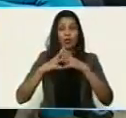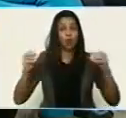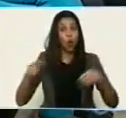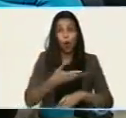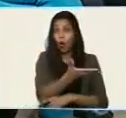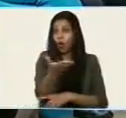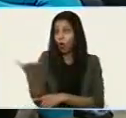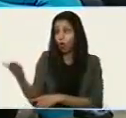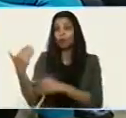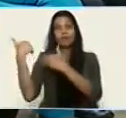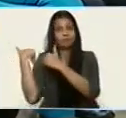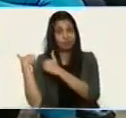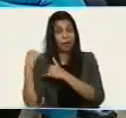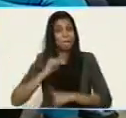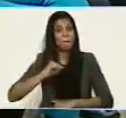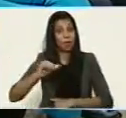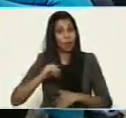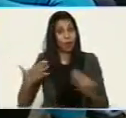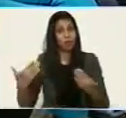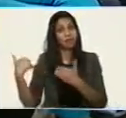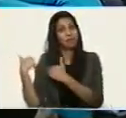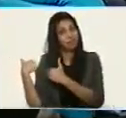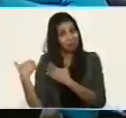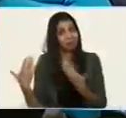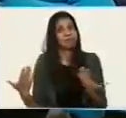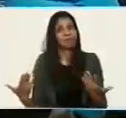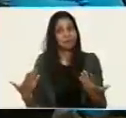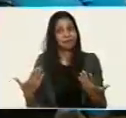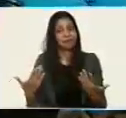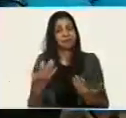Constituyente. Por eso lo digo, ¿ves?